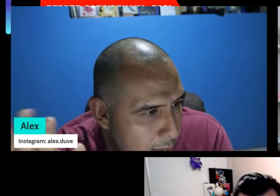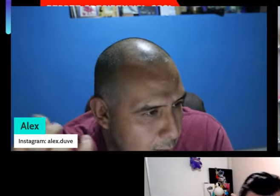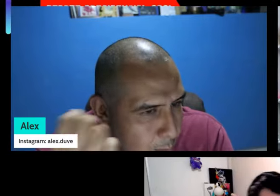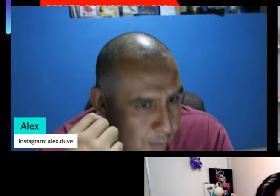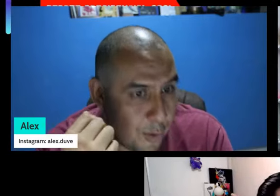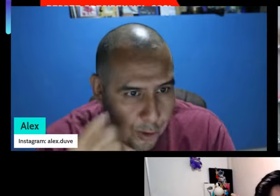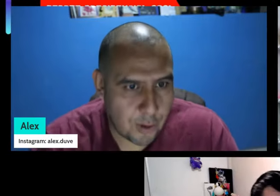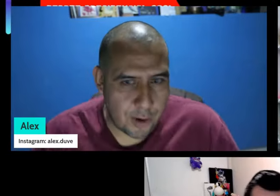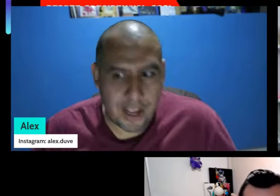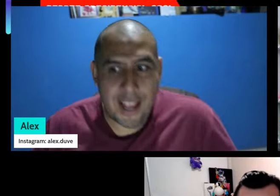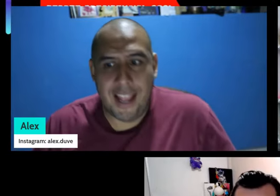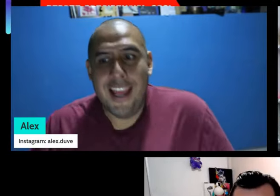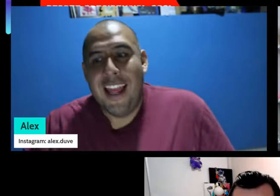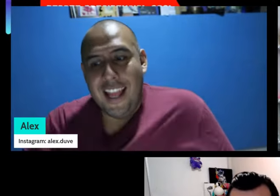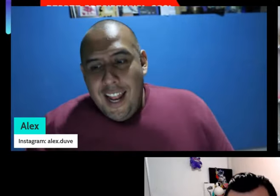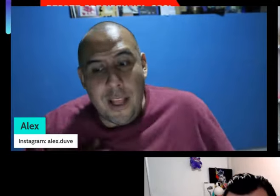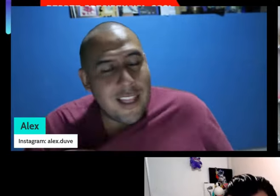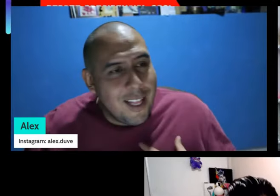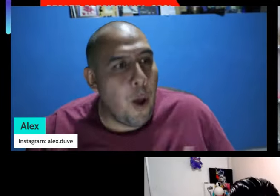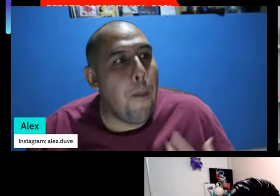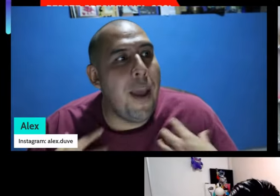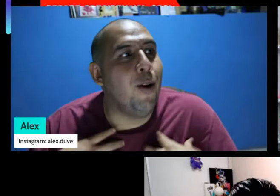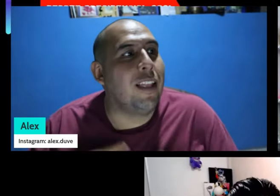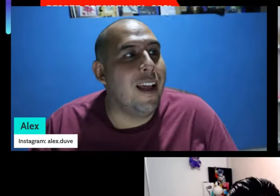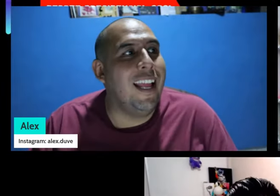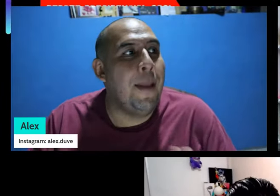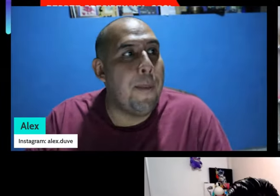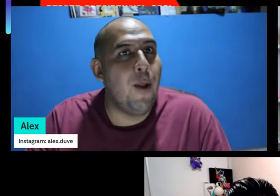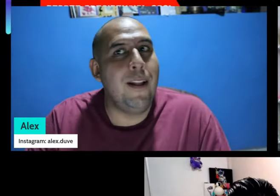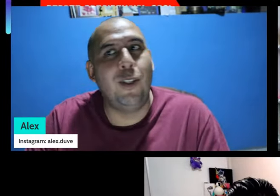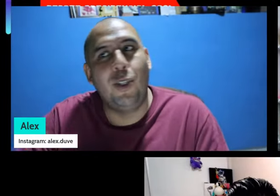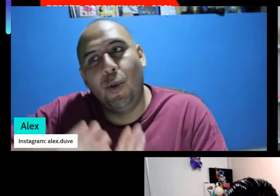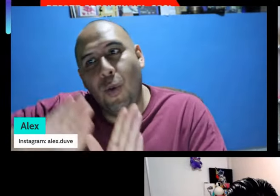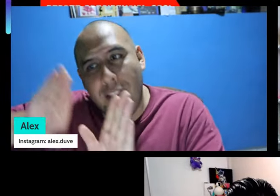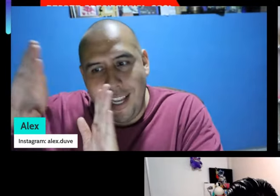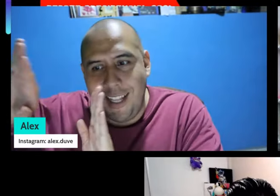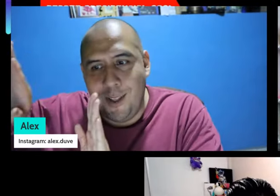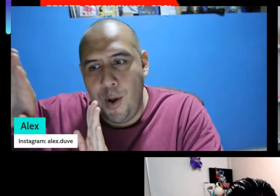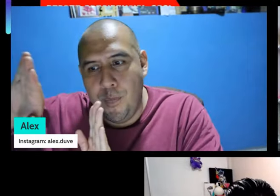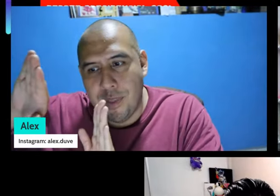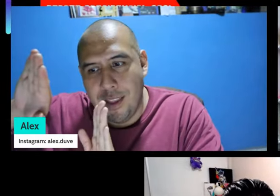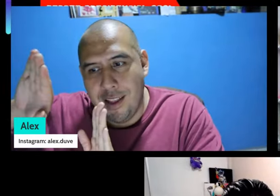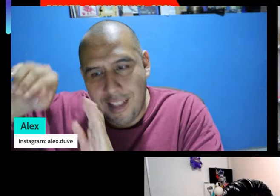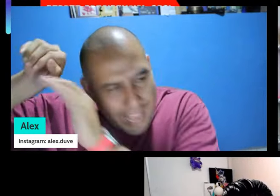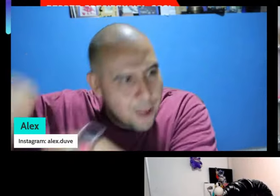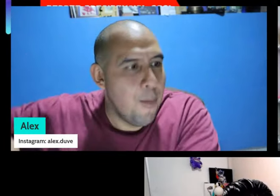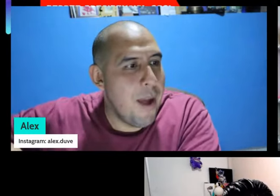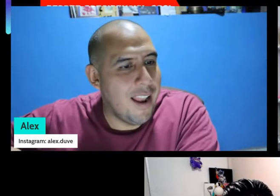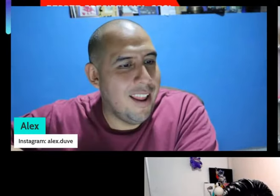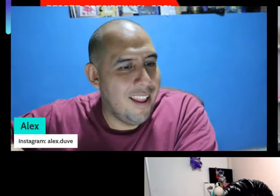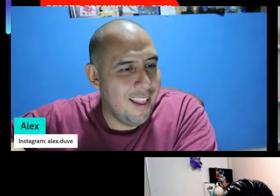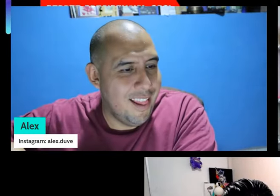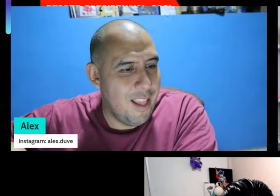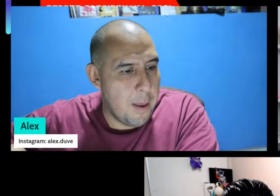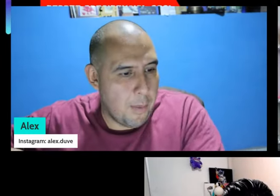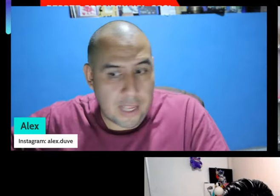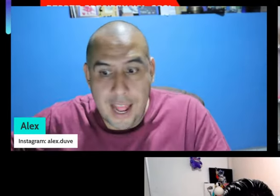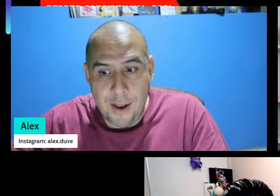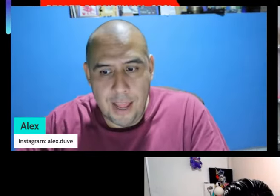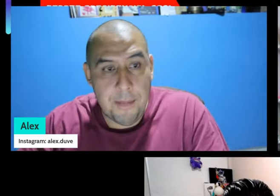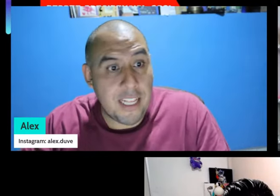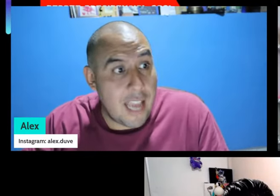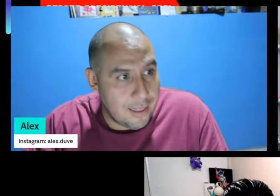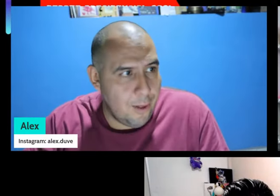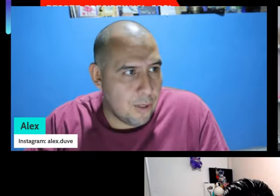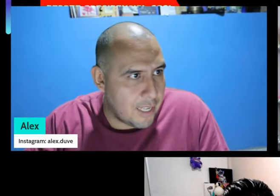lo hablas ¿no? yo creo que mira lo intentó pero pero en su intento cayó mal porque